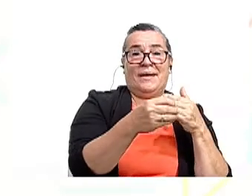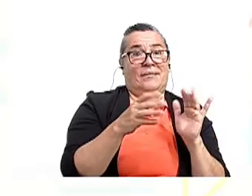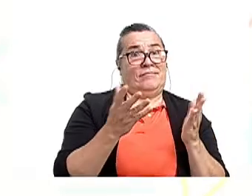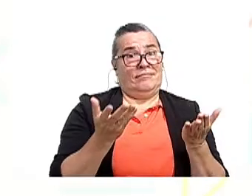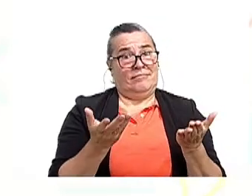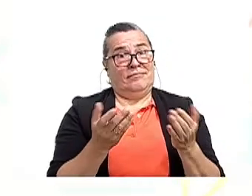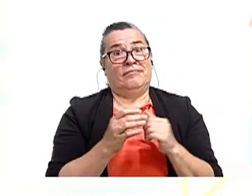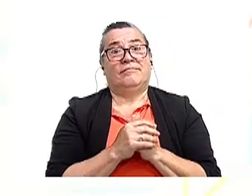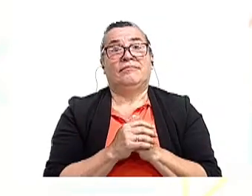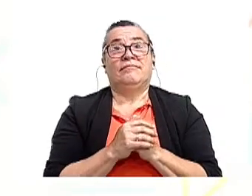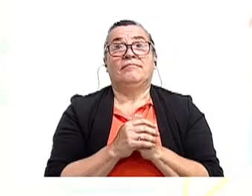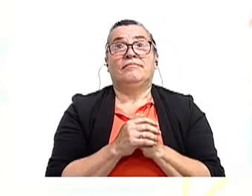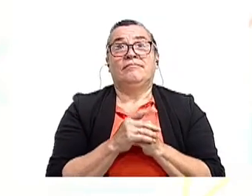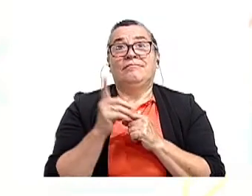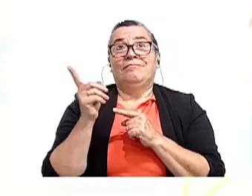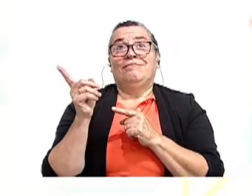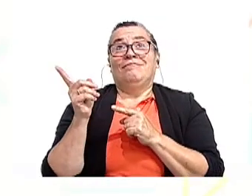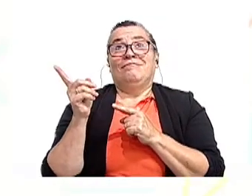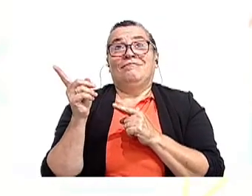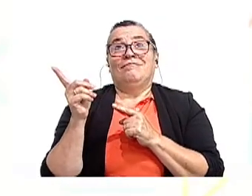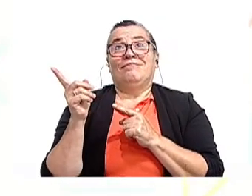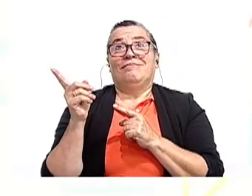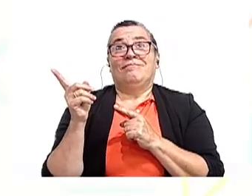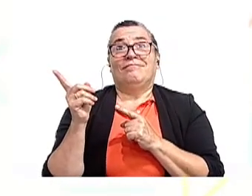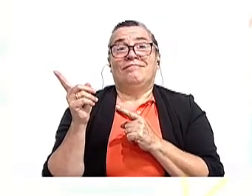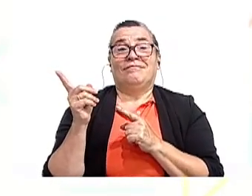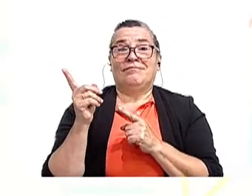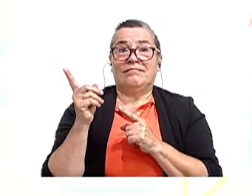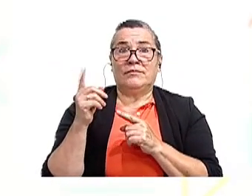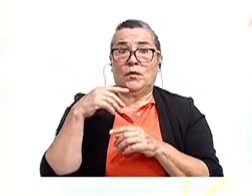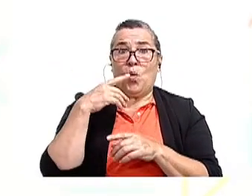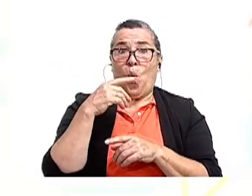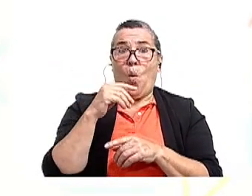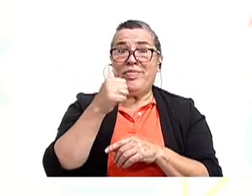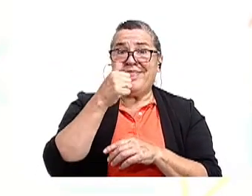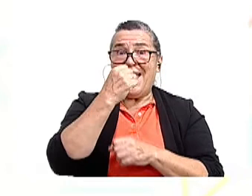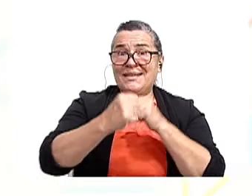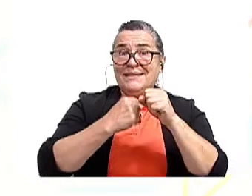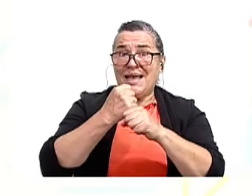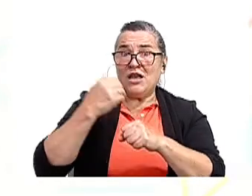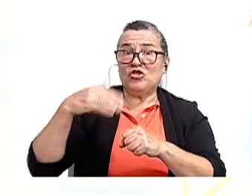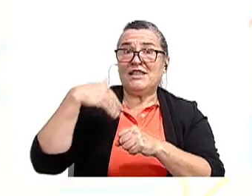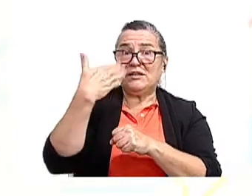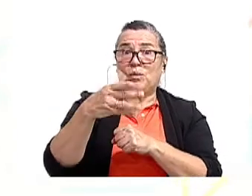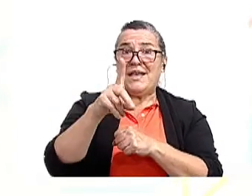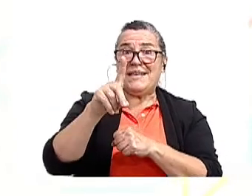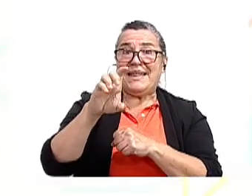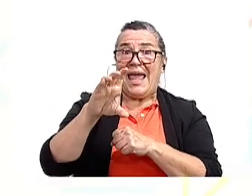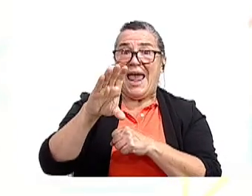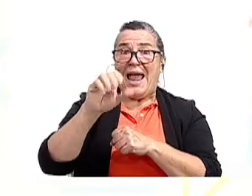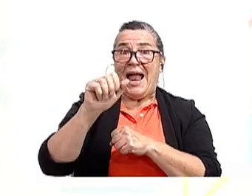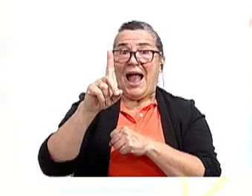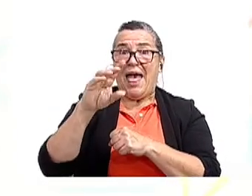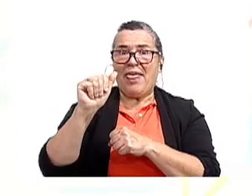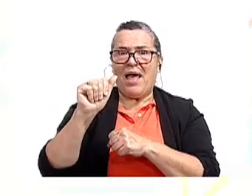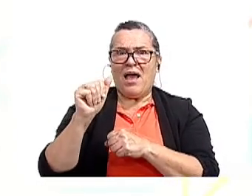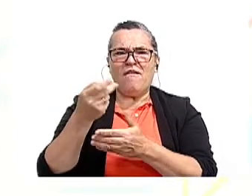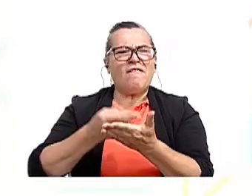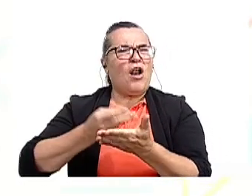$360.000. Una década después fue valorada mi casa en